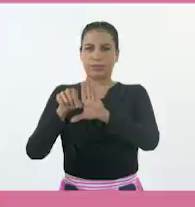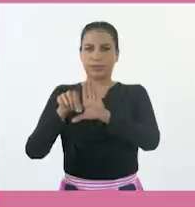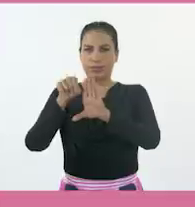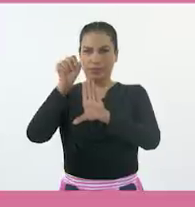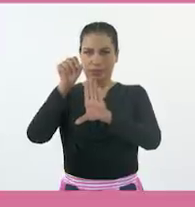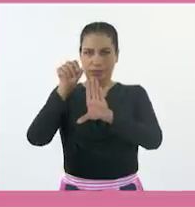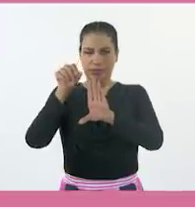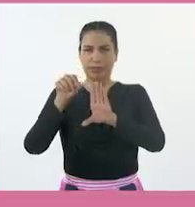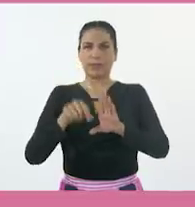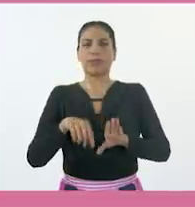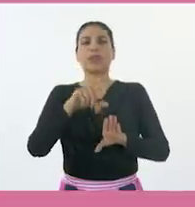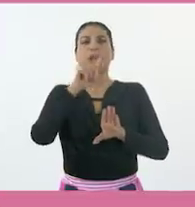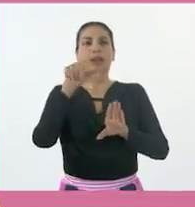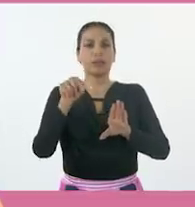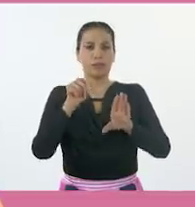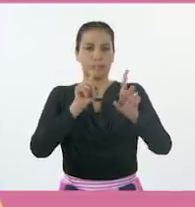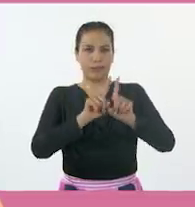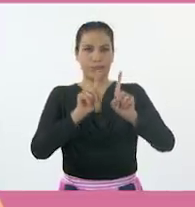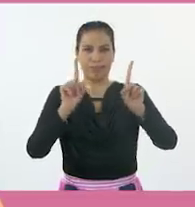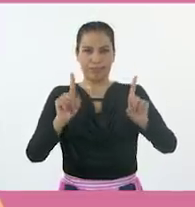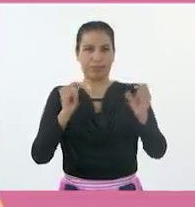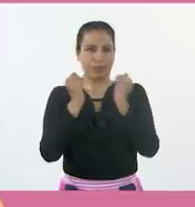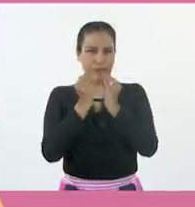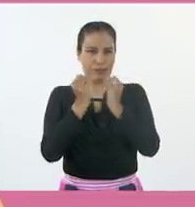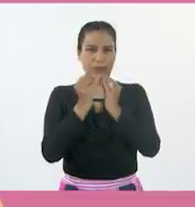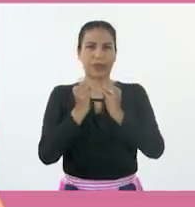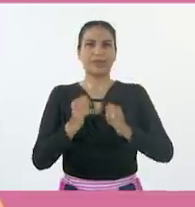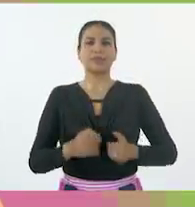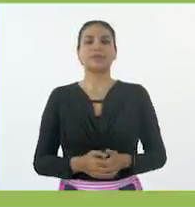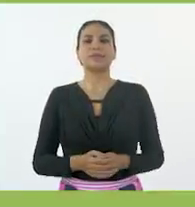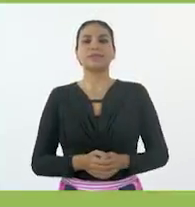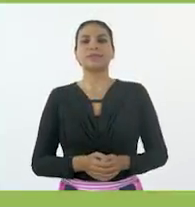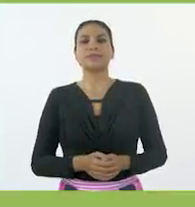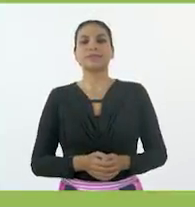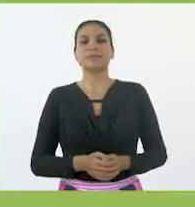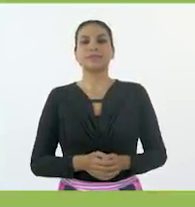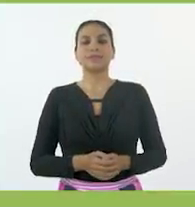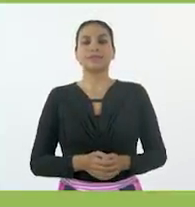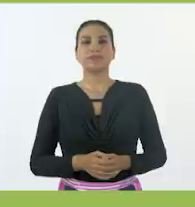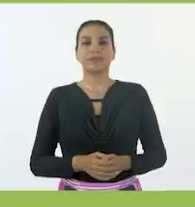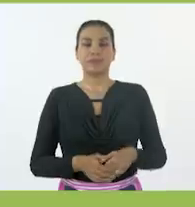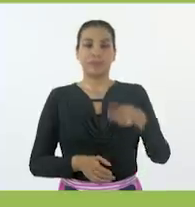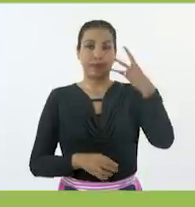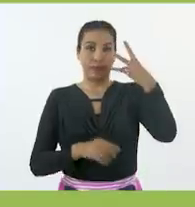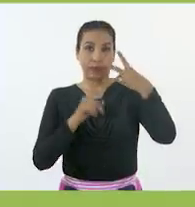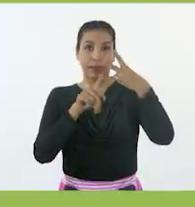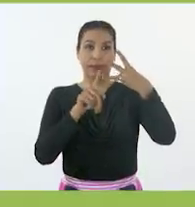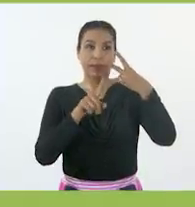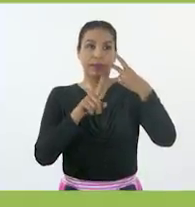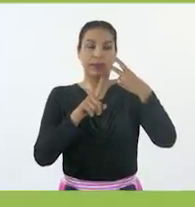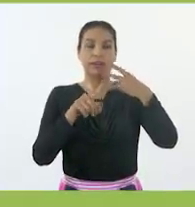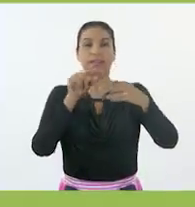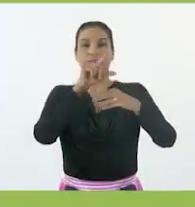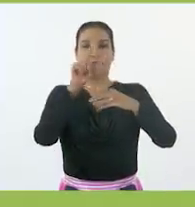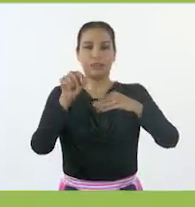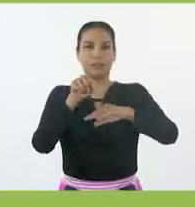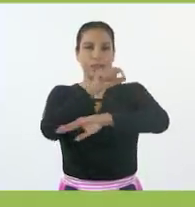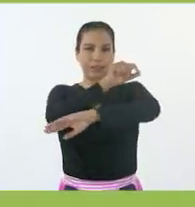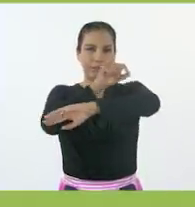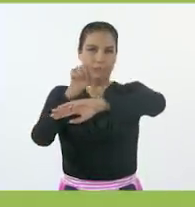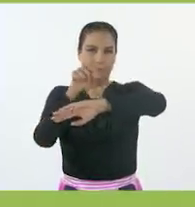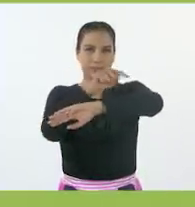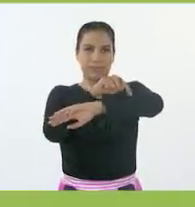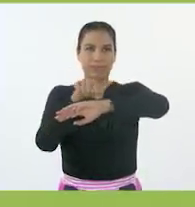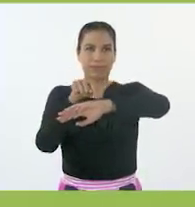arriba. Repite el paso anterior del otro lado de la playera. 3. Traza la línea